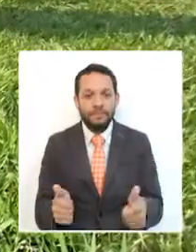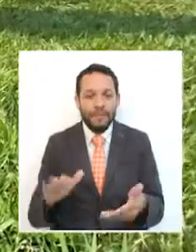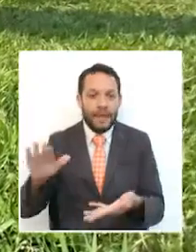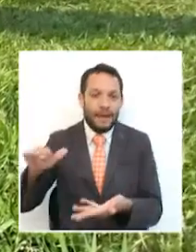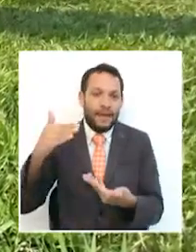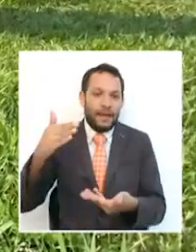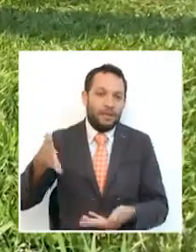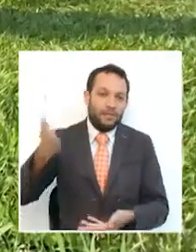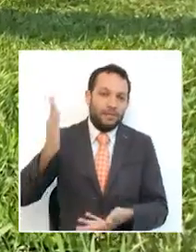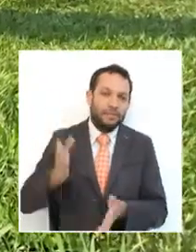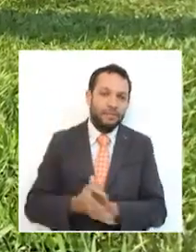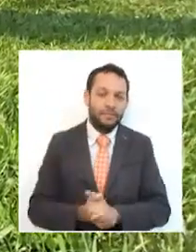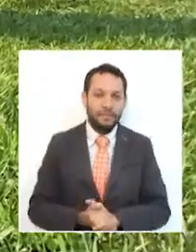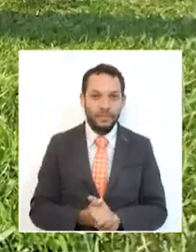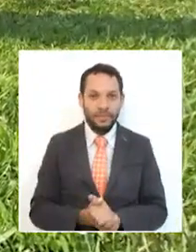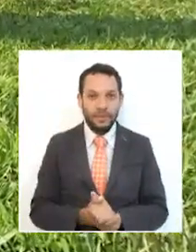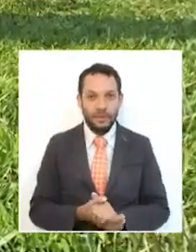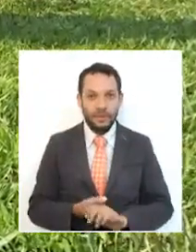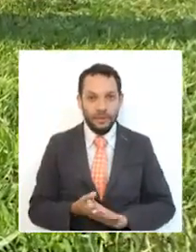dios